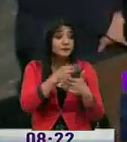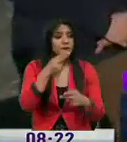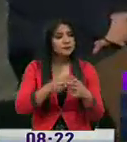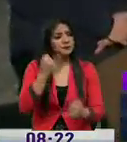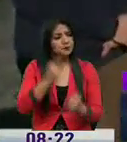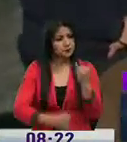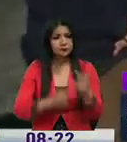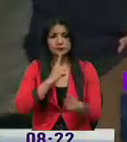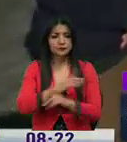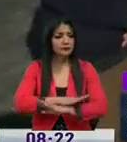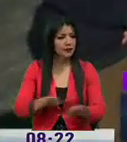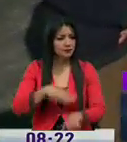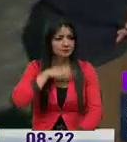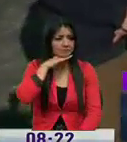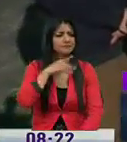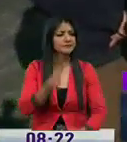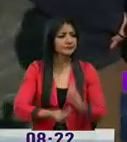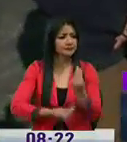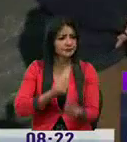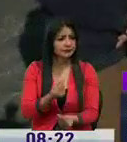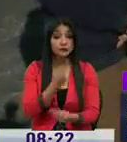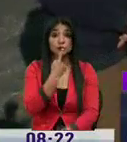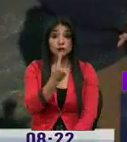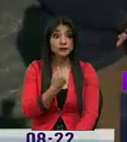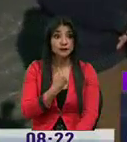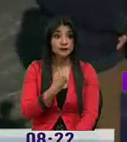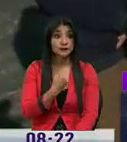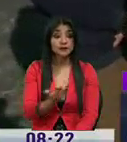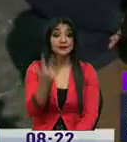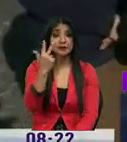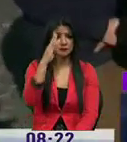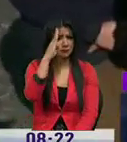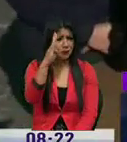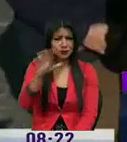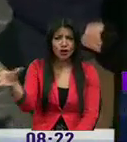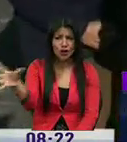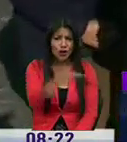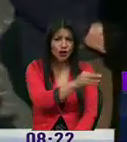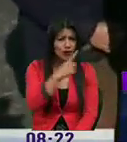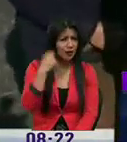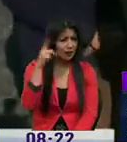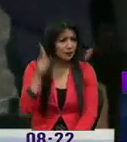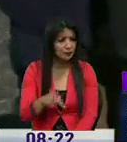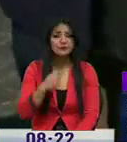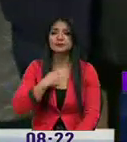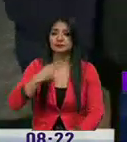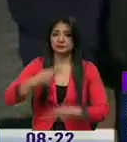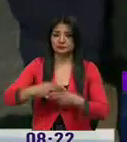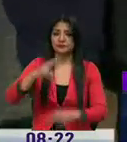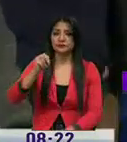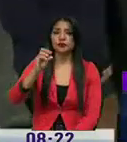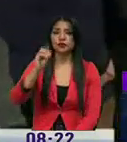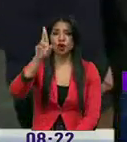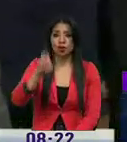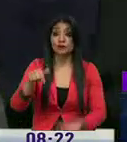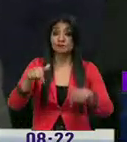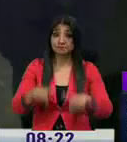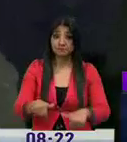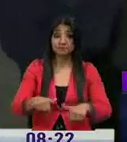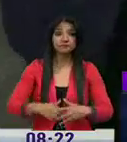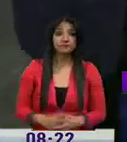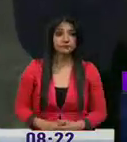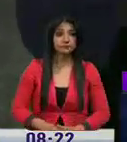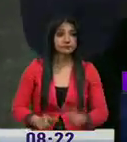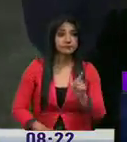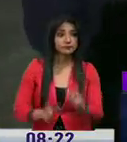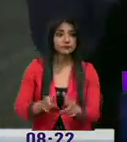Ustedes realmente ya no saben qué hacer. Decían que tienen solo 3 policías para el sector de Carapungo. Mi nombre es Noraera Romero, estamos aquí presentes con los